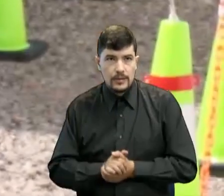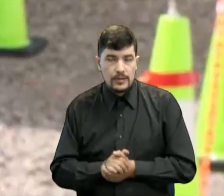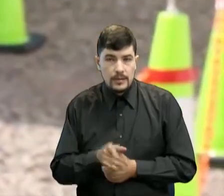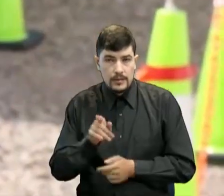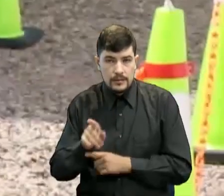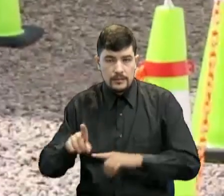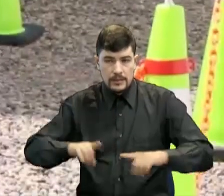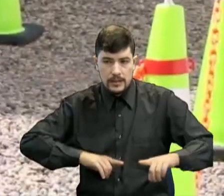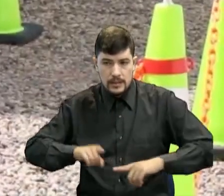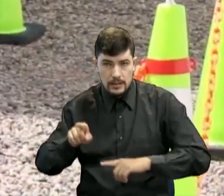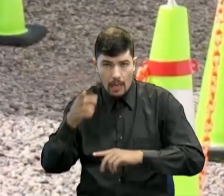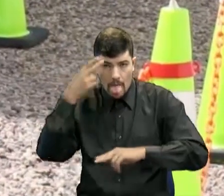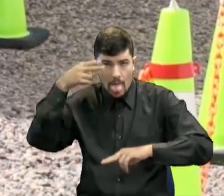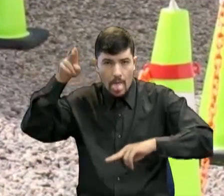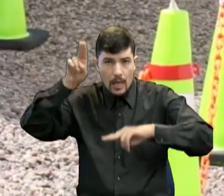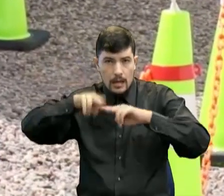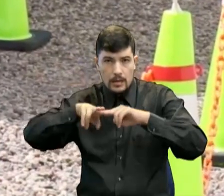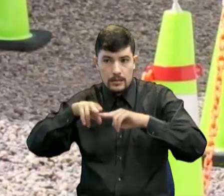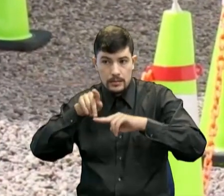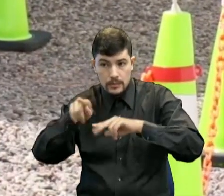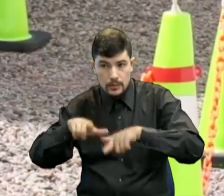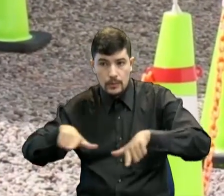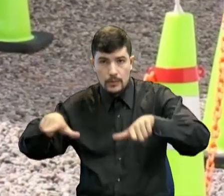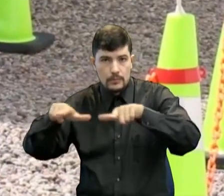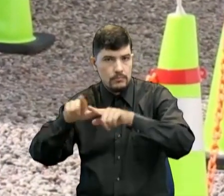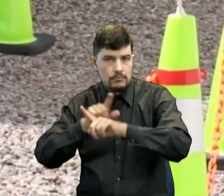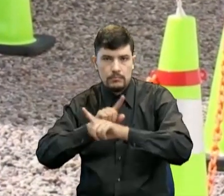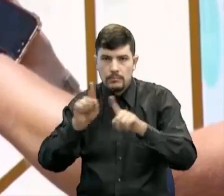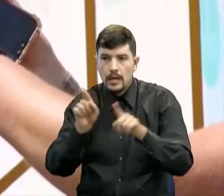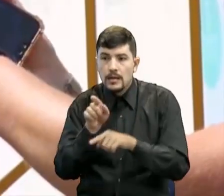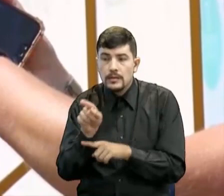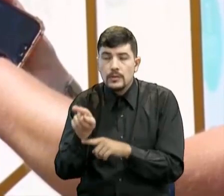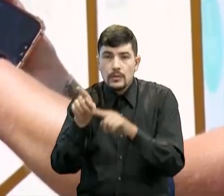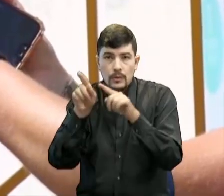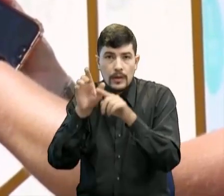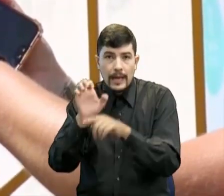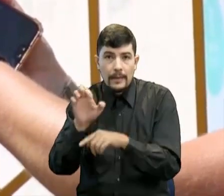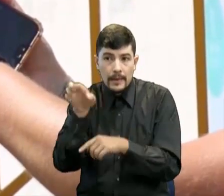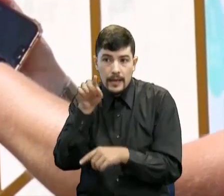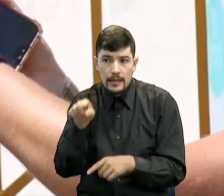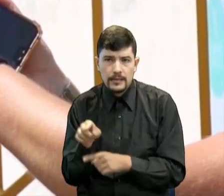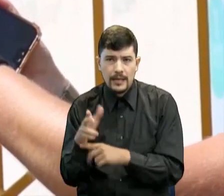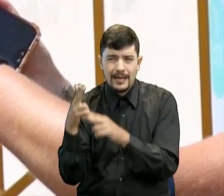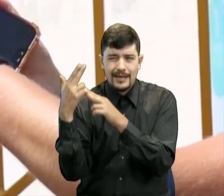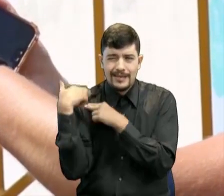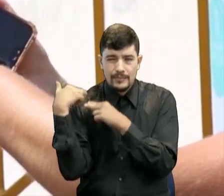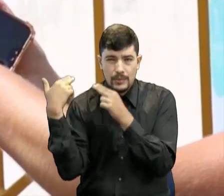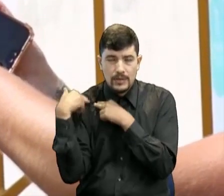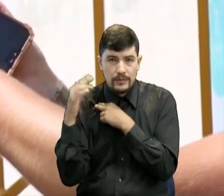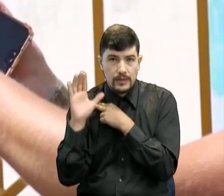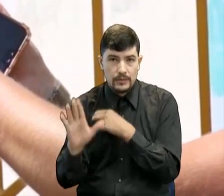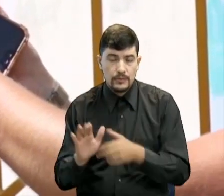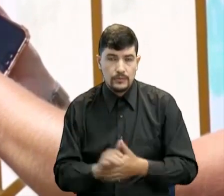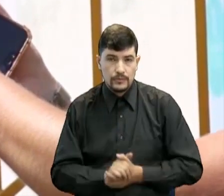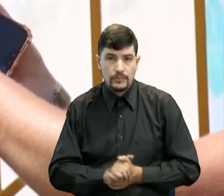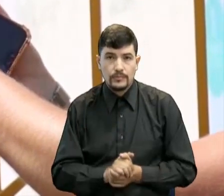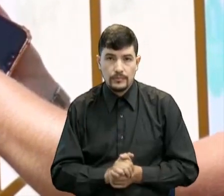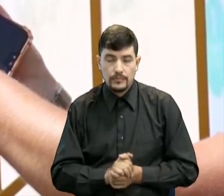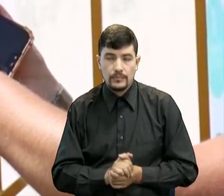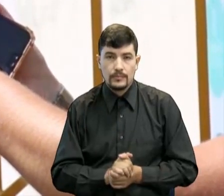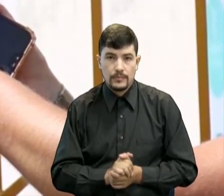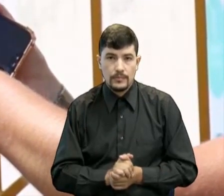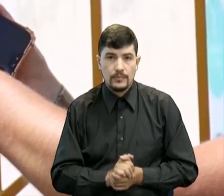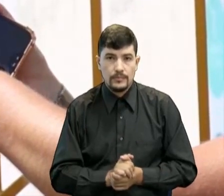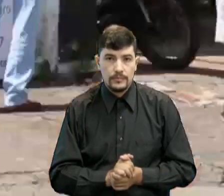Son directamente los responsables, el secretario de salud, el alcalde y la gobernación, si llega a haber un rebrote